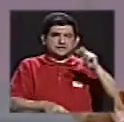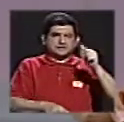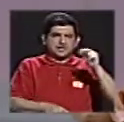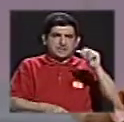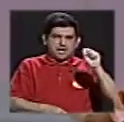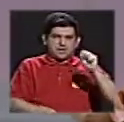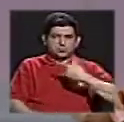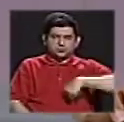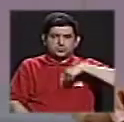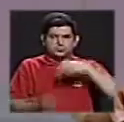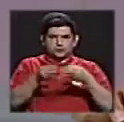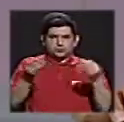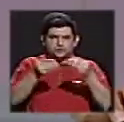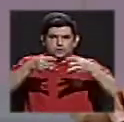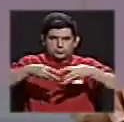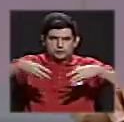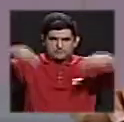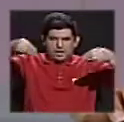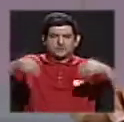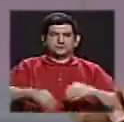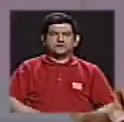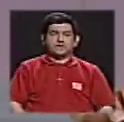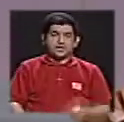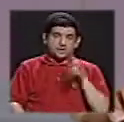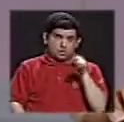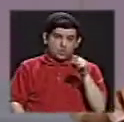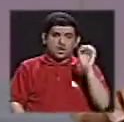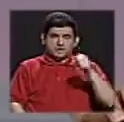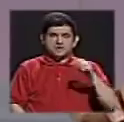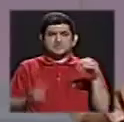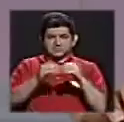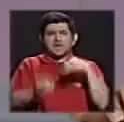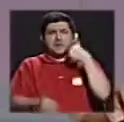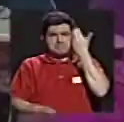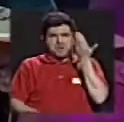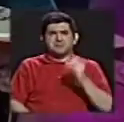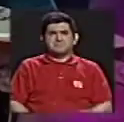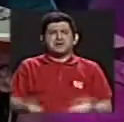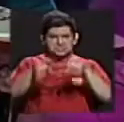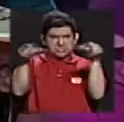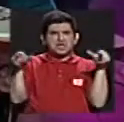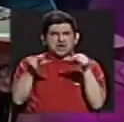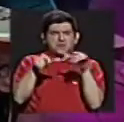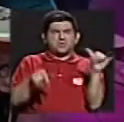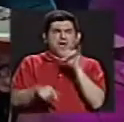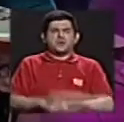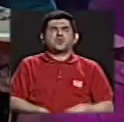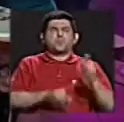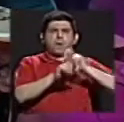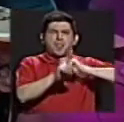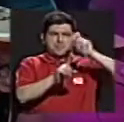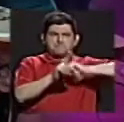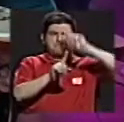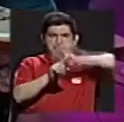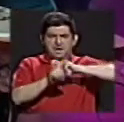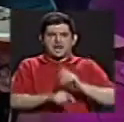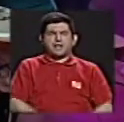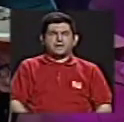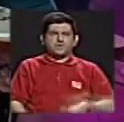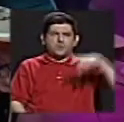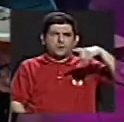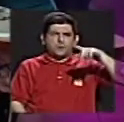caso de nosotros que producimos plátano, pues esa semilla sí es más fácil, se consigue en la zona. Y lo mismo con el banano, lo mismo con el